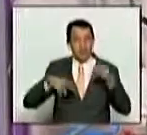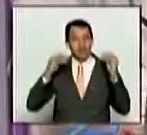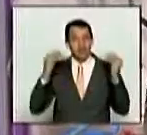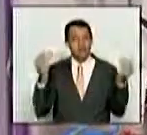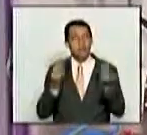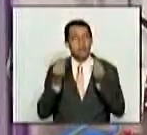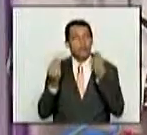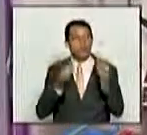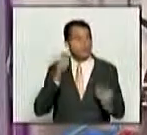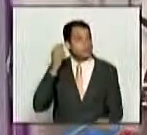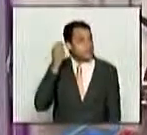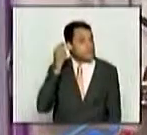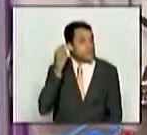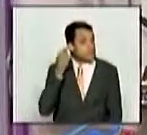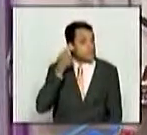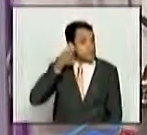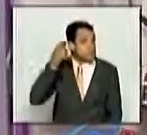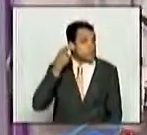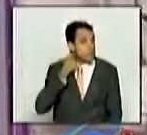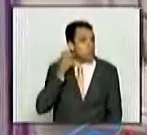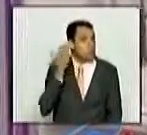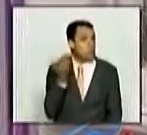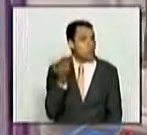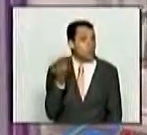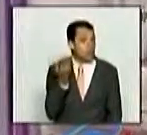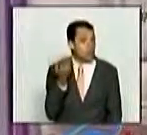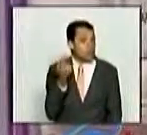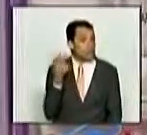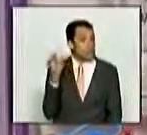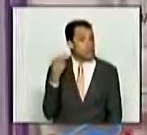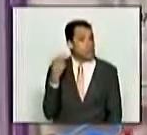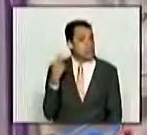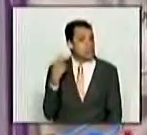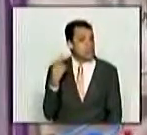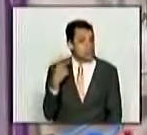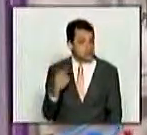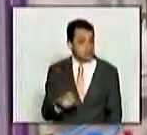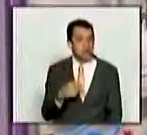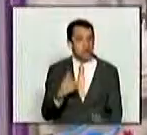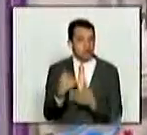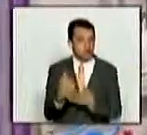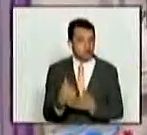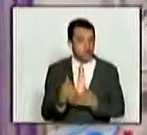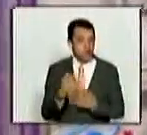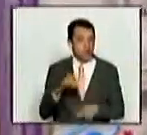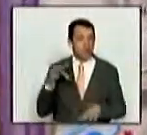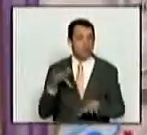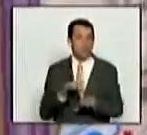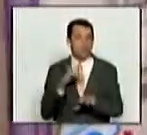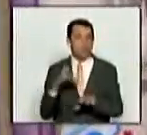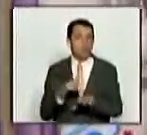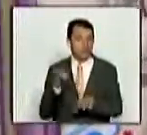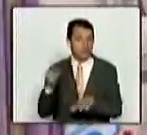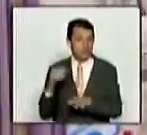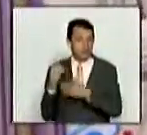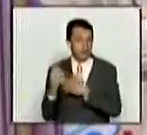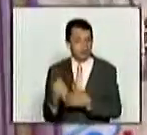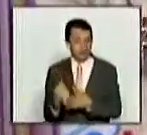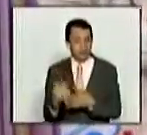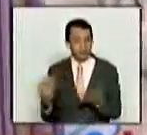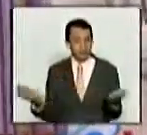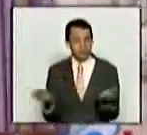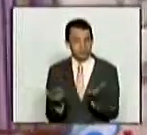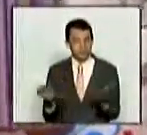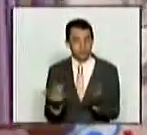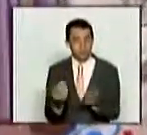venir a la oreja, y en la oreja estimular ese punto reflejo. Digamos, nosotros tenemos la rodilla también